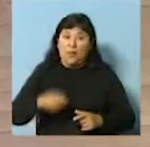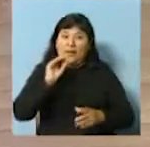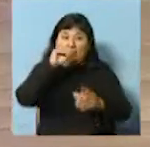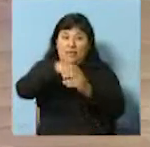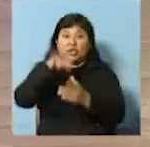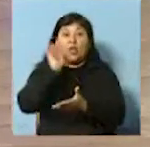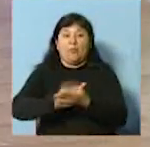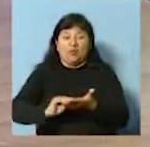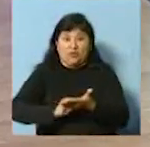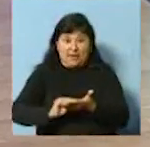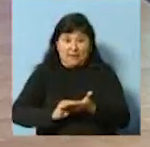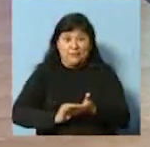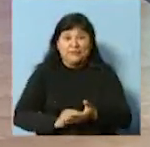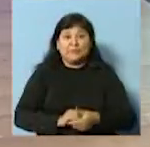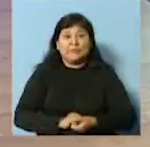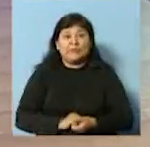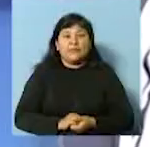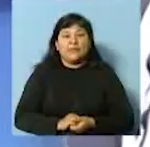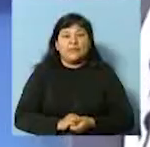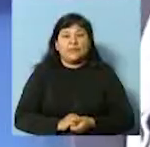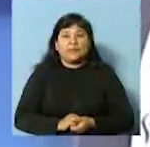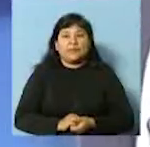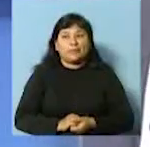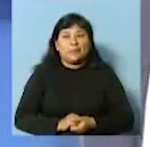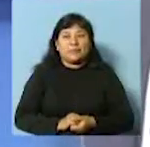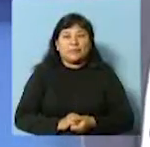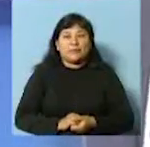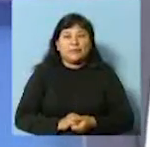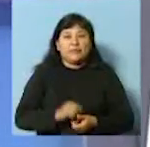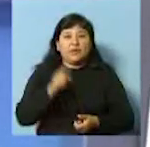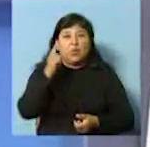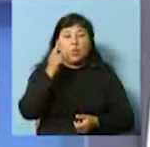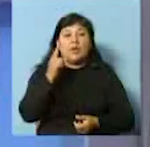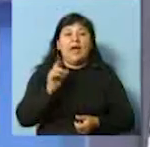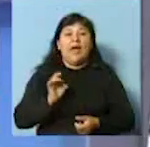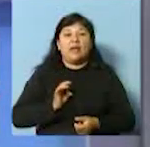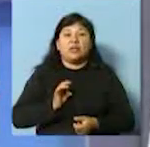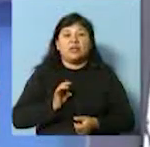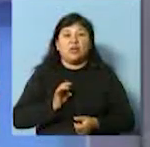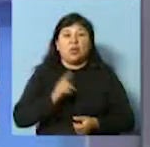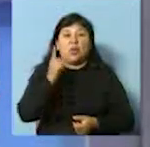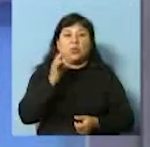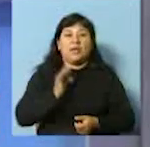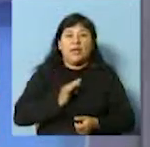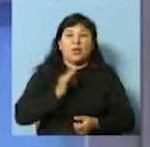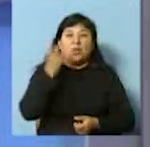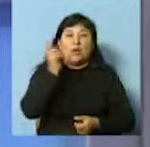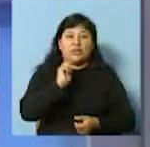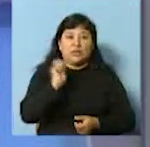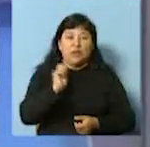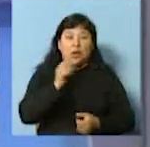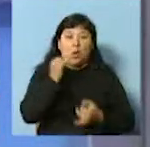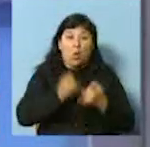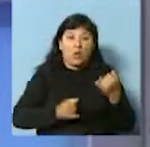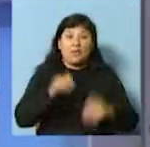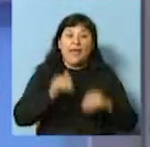seguimos sumando a gente de la izquierda déjame que te corrija que había hace un año y cuatro meses que tienen la elección del